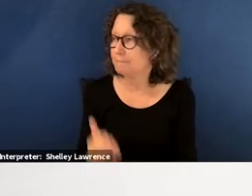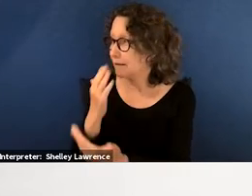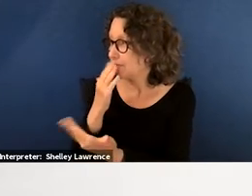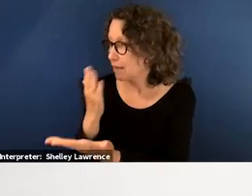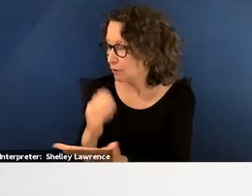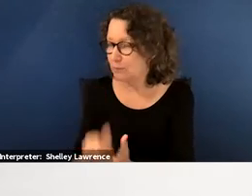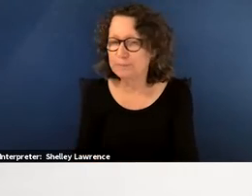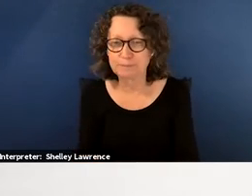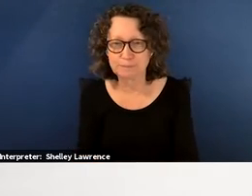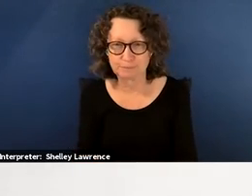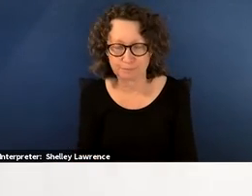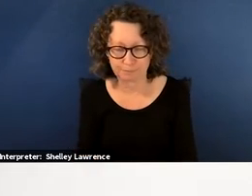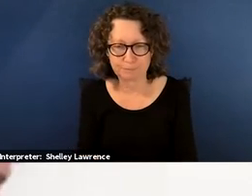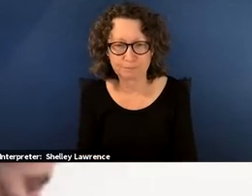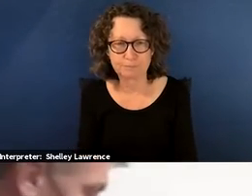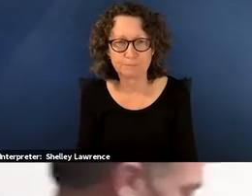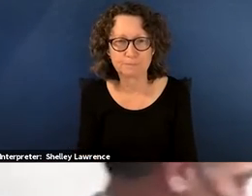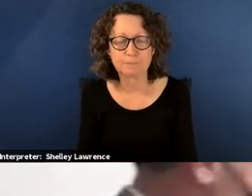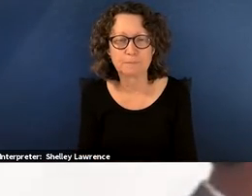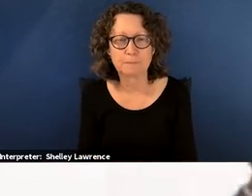Gracias.